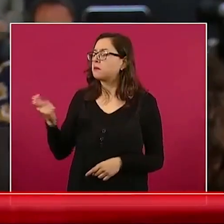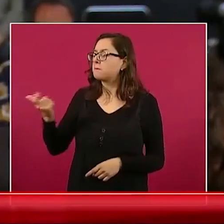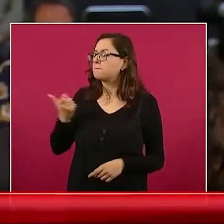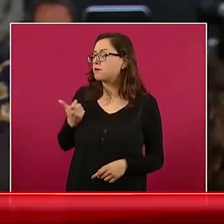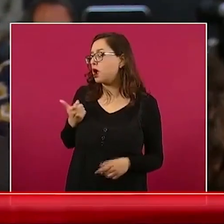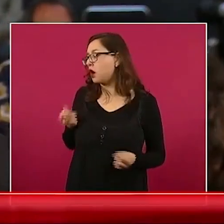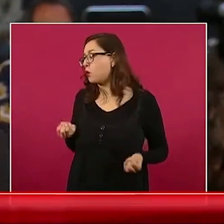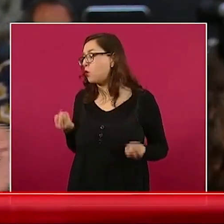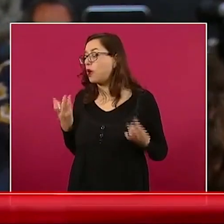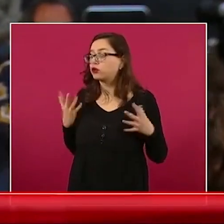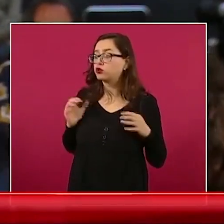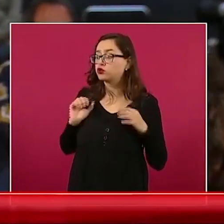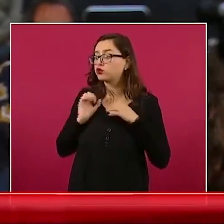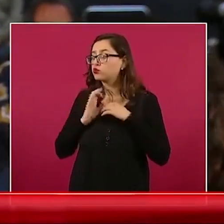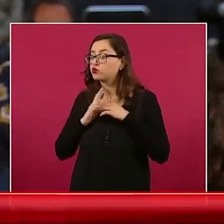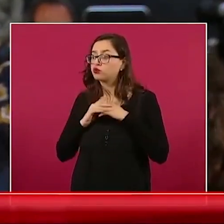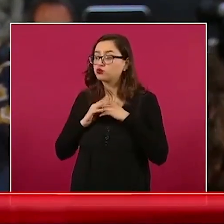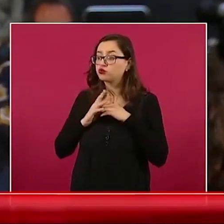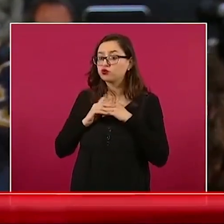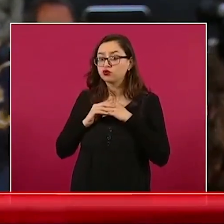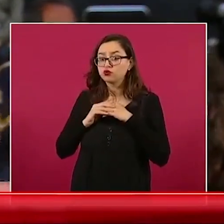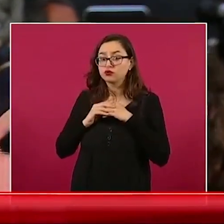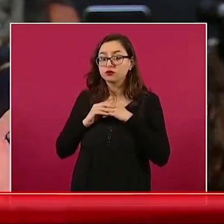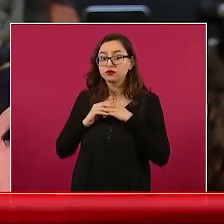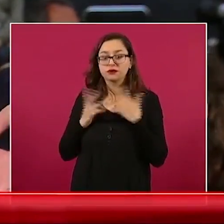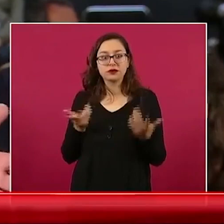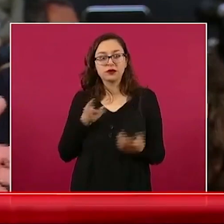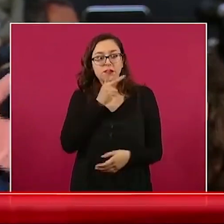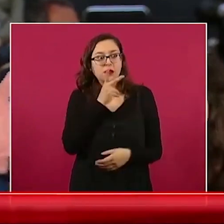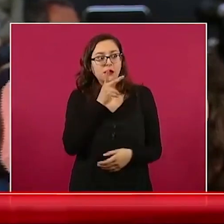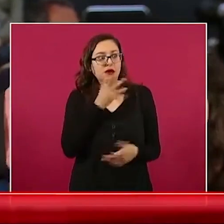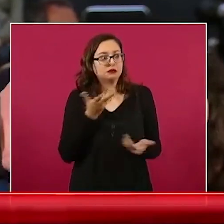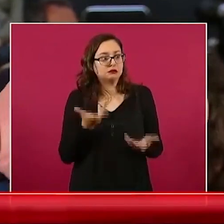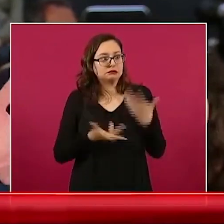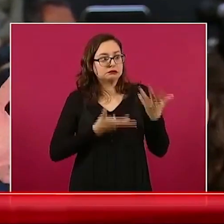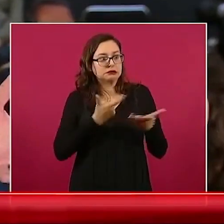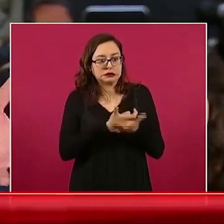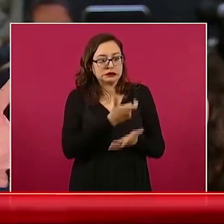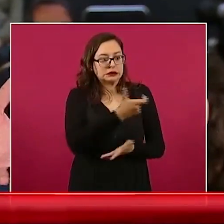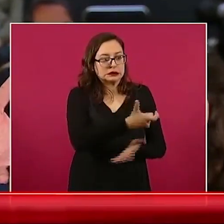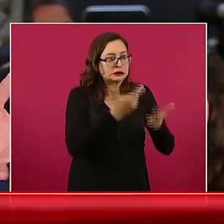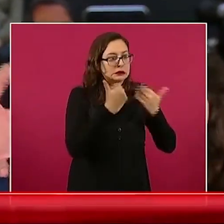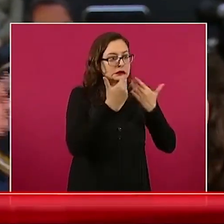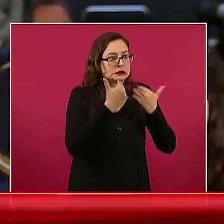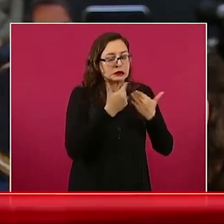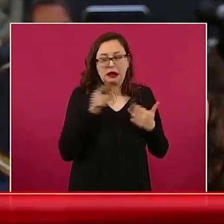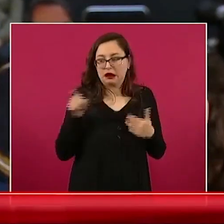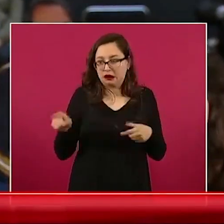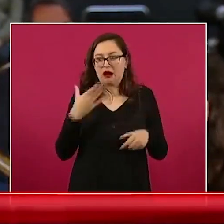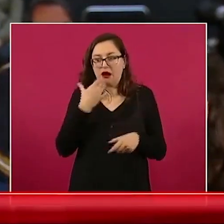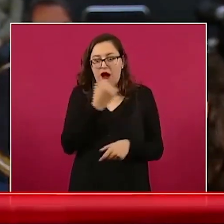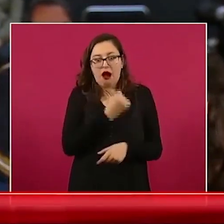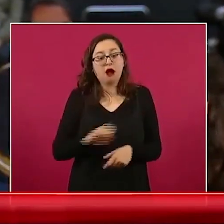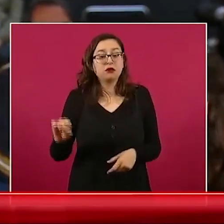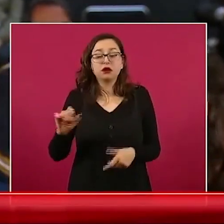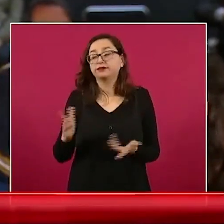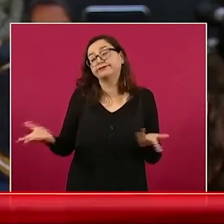eso pues bueno, si no tiene la lana el papá, pues el muchacho, aunque tenga talento, no crece. Y entonces se